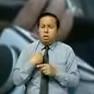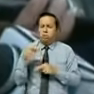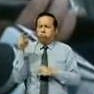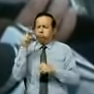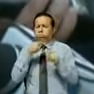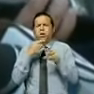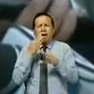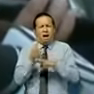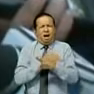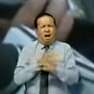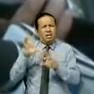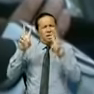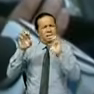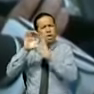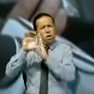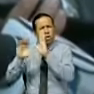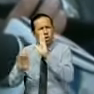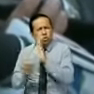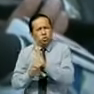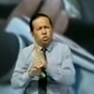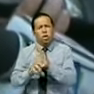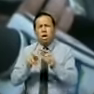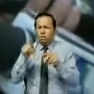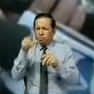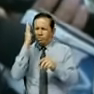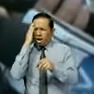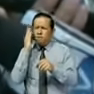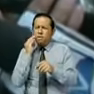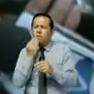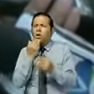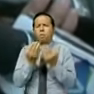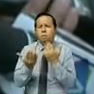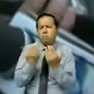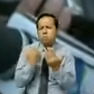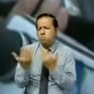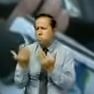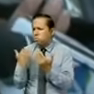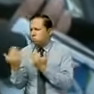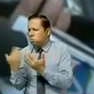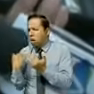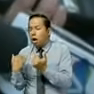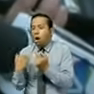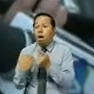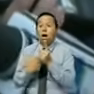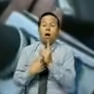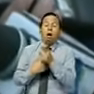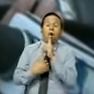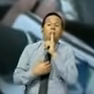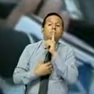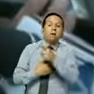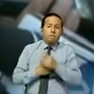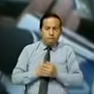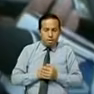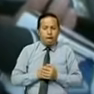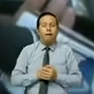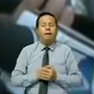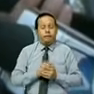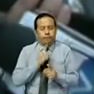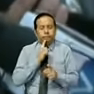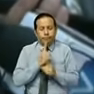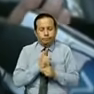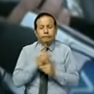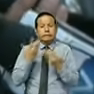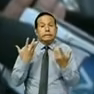varios constitucionalistas, lo actuado por el Consejo es real, es verídico, es decir, hay actos administrativos, nombramientos de